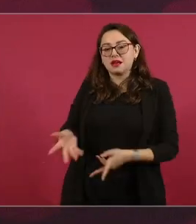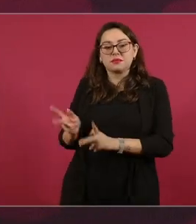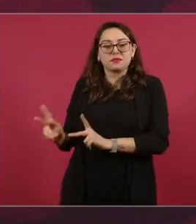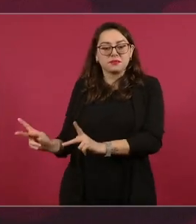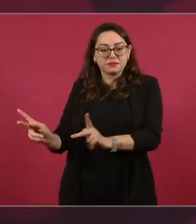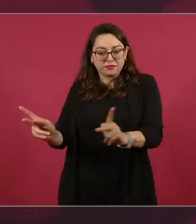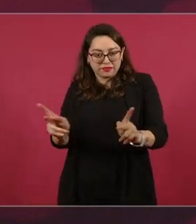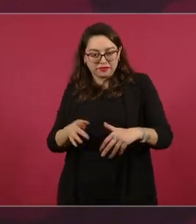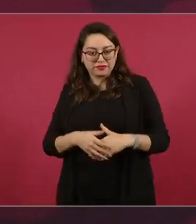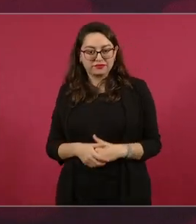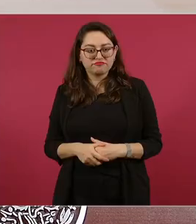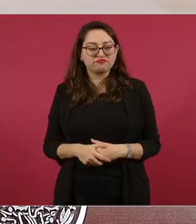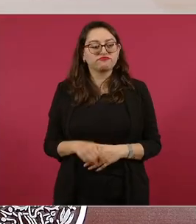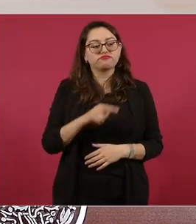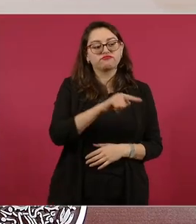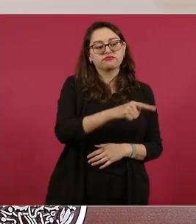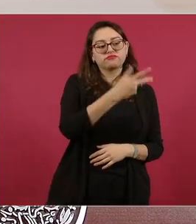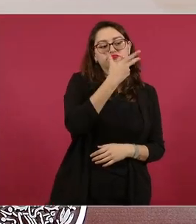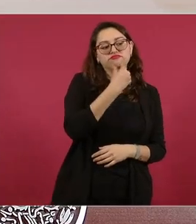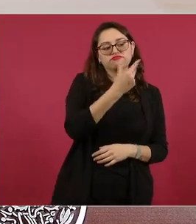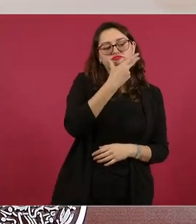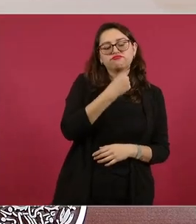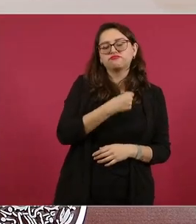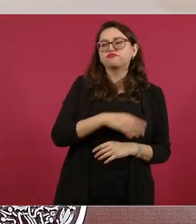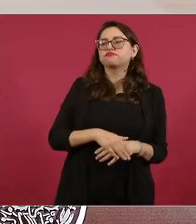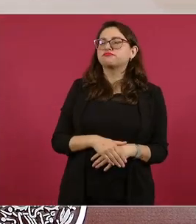Y llegó y preguntó por el kilo de carne.